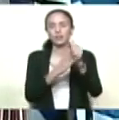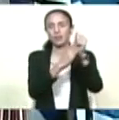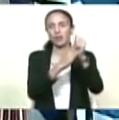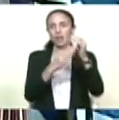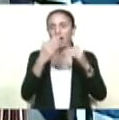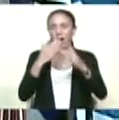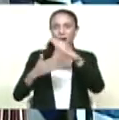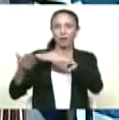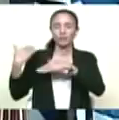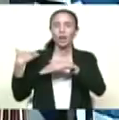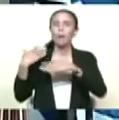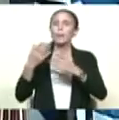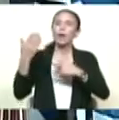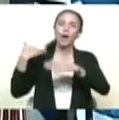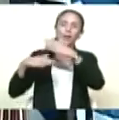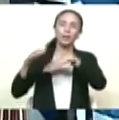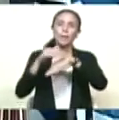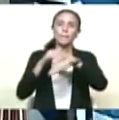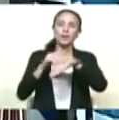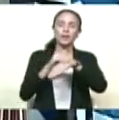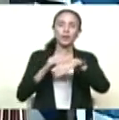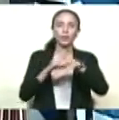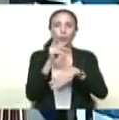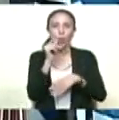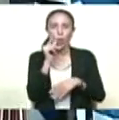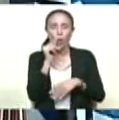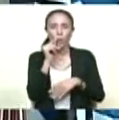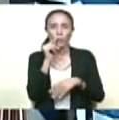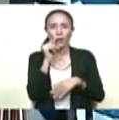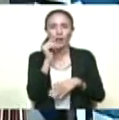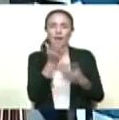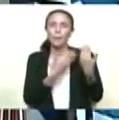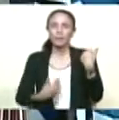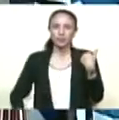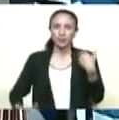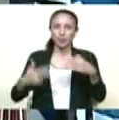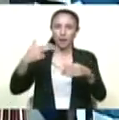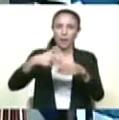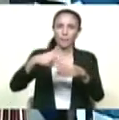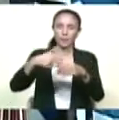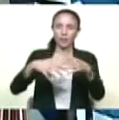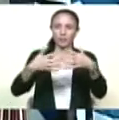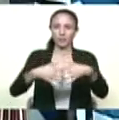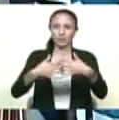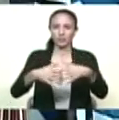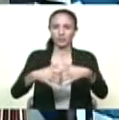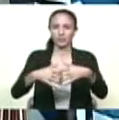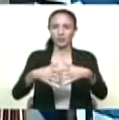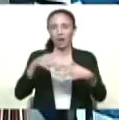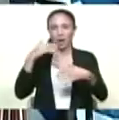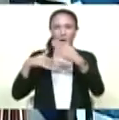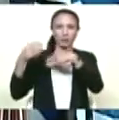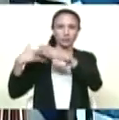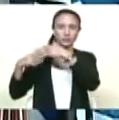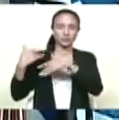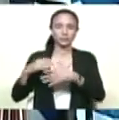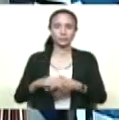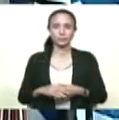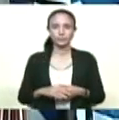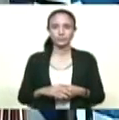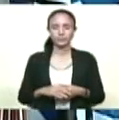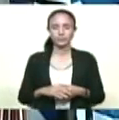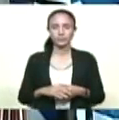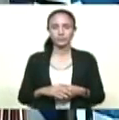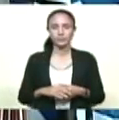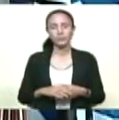por el ex ministro rafael ramírez a quién yo por lo que he visto por lo que he observado